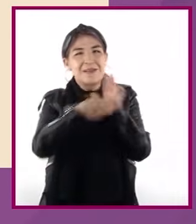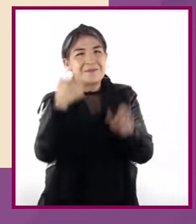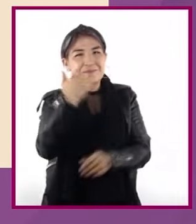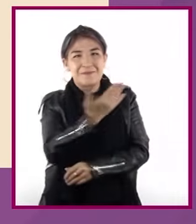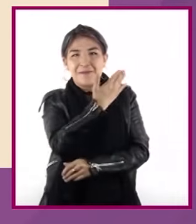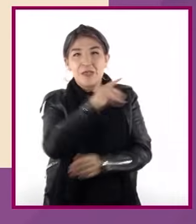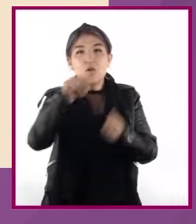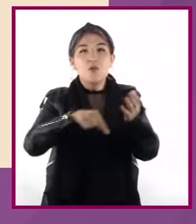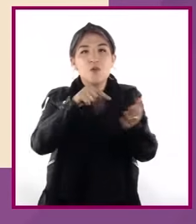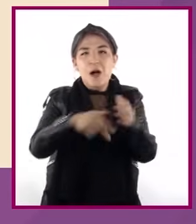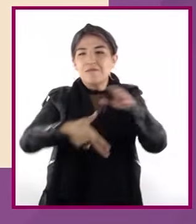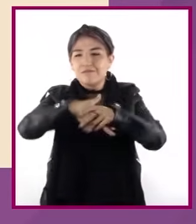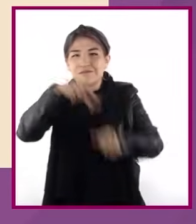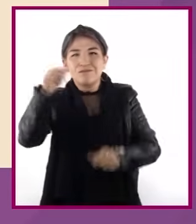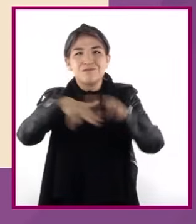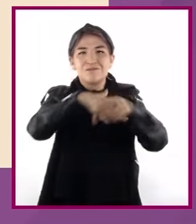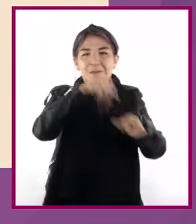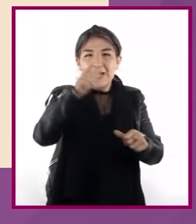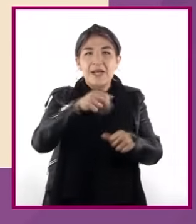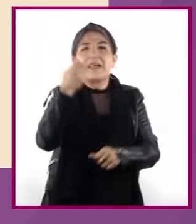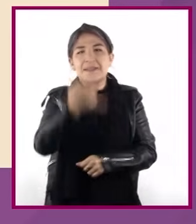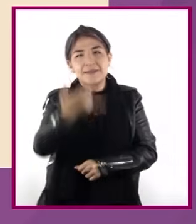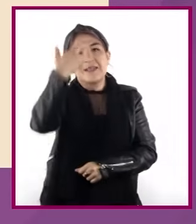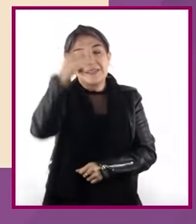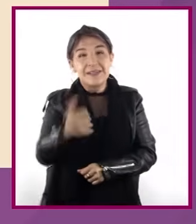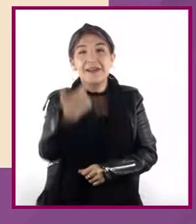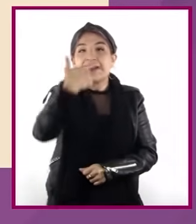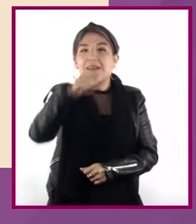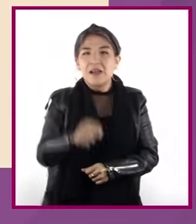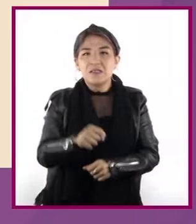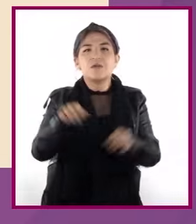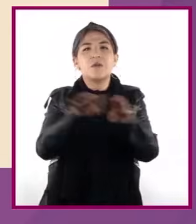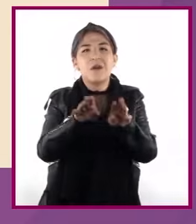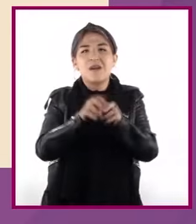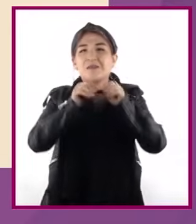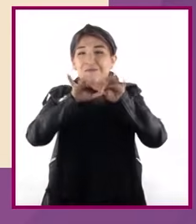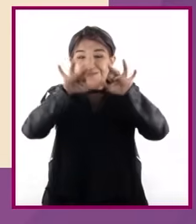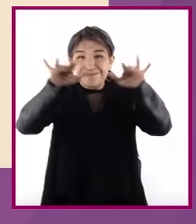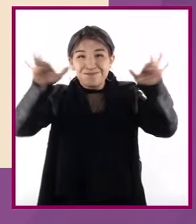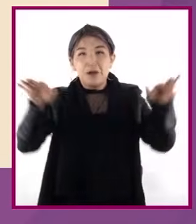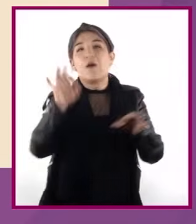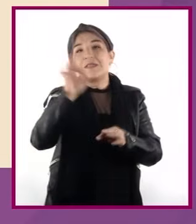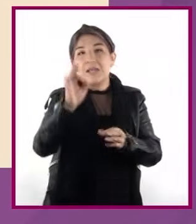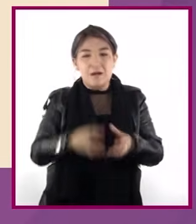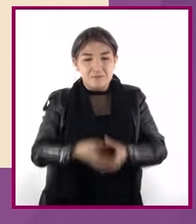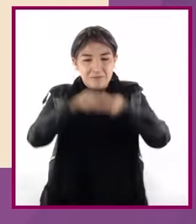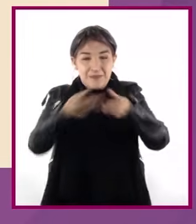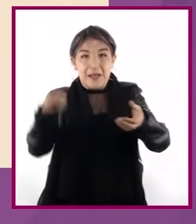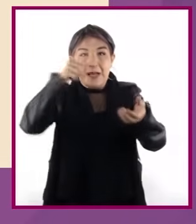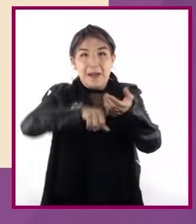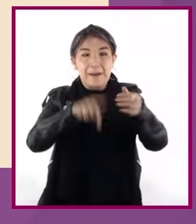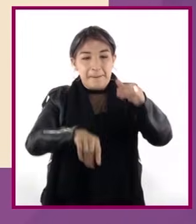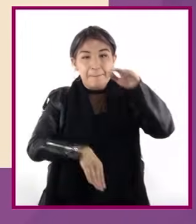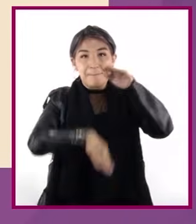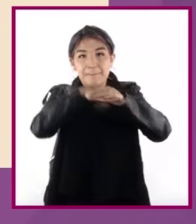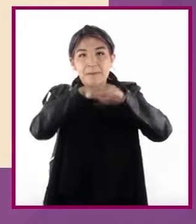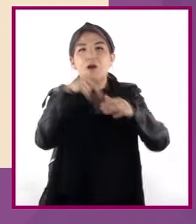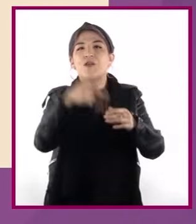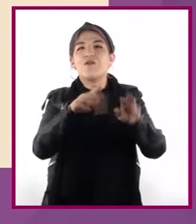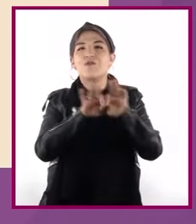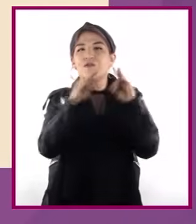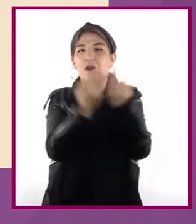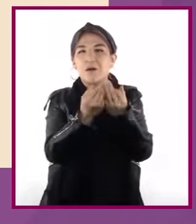grandes espacios entre sí. Por esta razón los gases se expanden hasta llenar el contenedor que ocupan y adquirir su